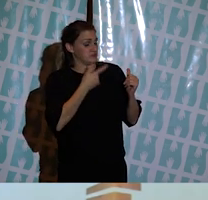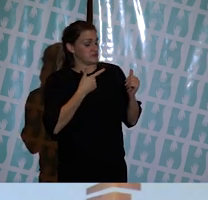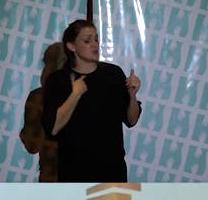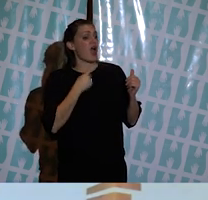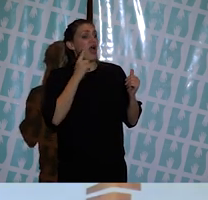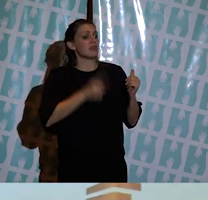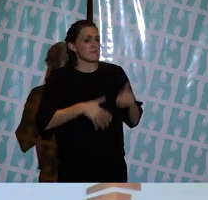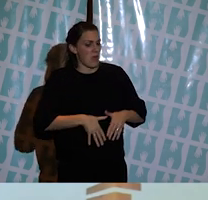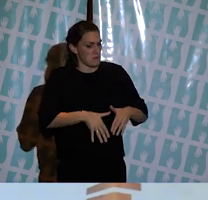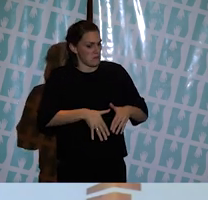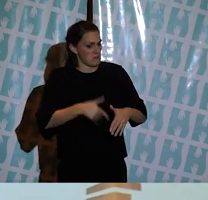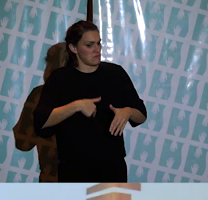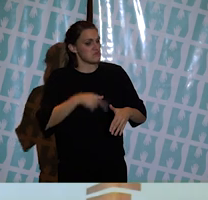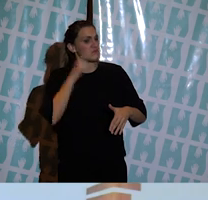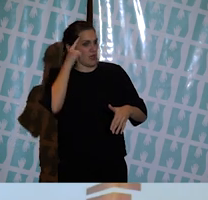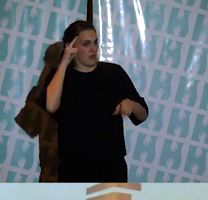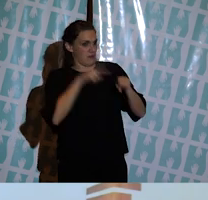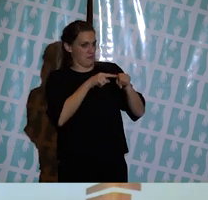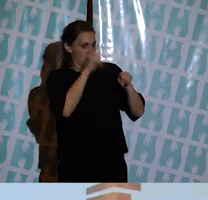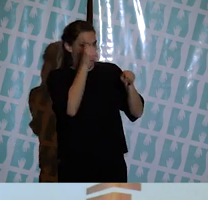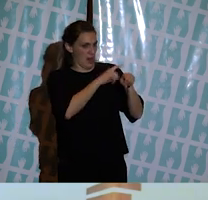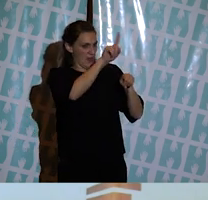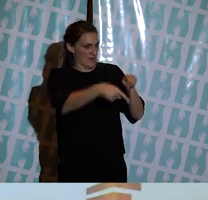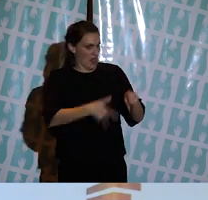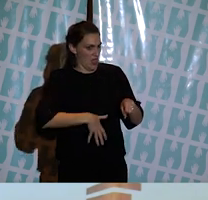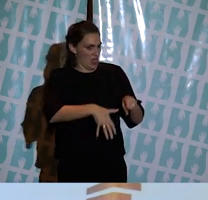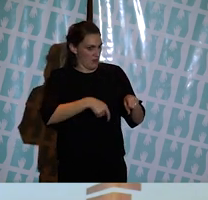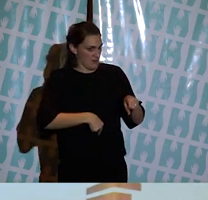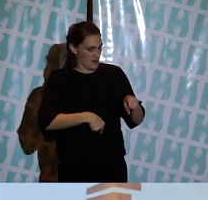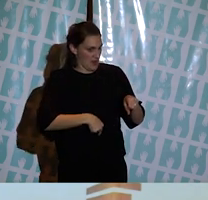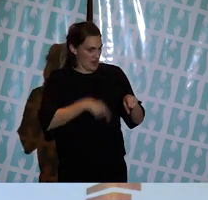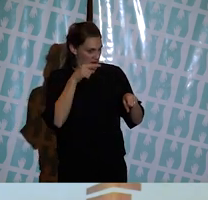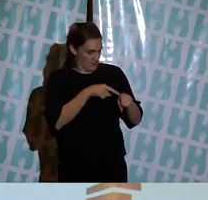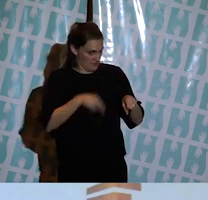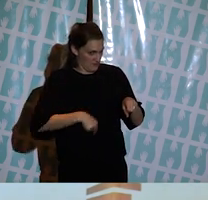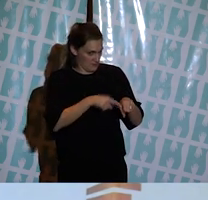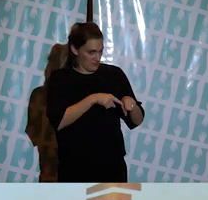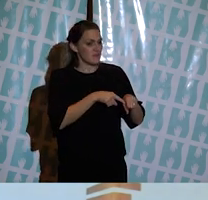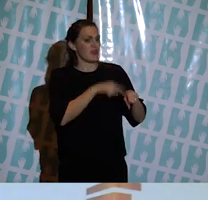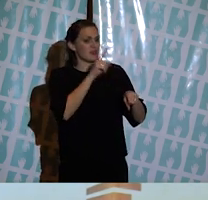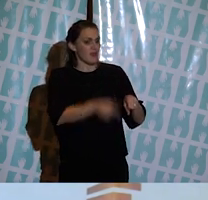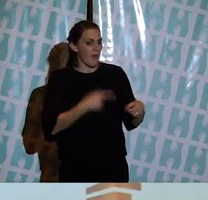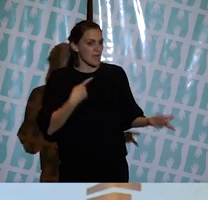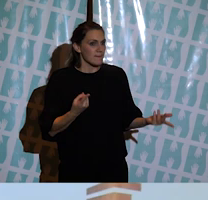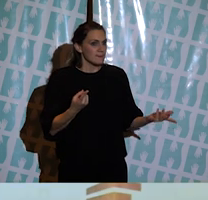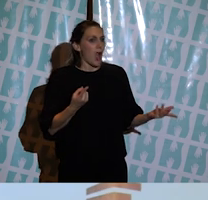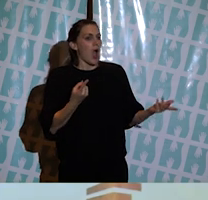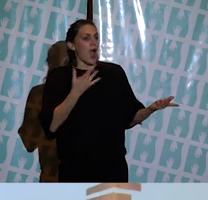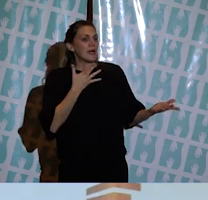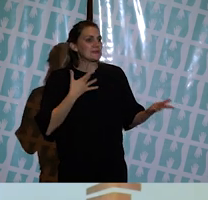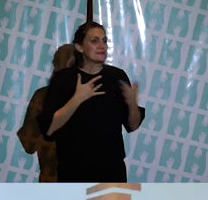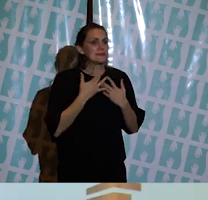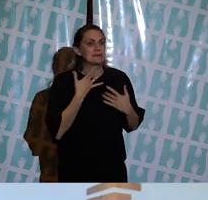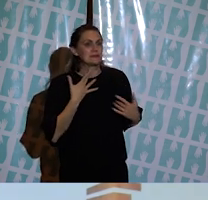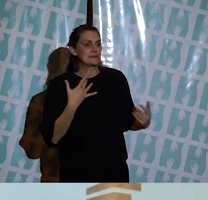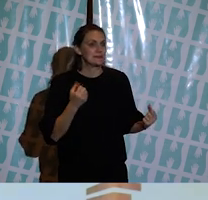obviamente, en el desarrollo, en el compromiso neurológico y, bueno, supongo el bebé que nace con algún síndrome de abstinencia. ¿Se observa